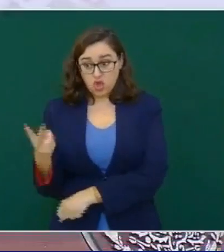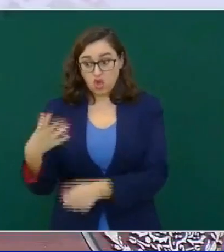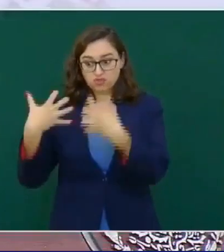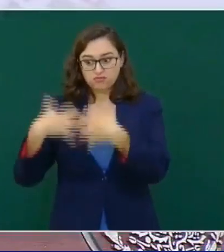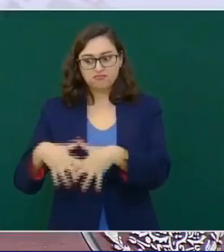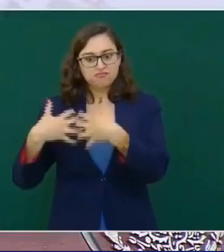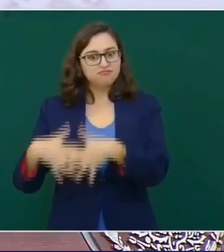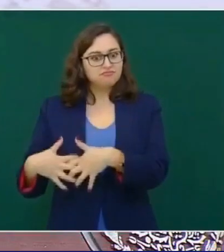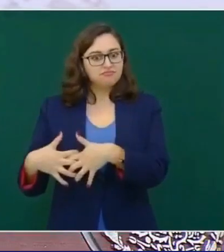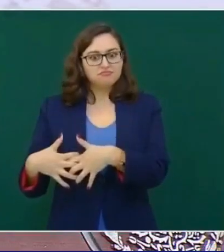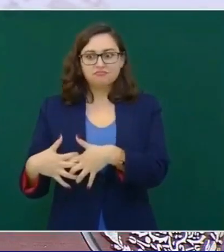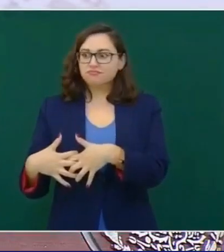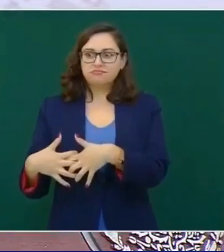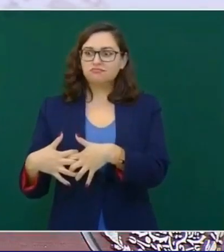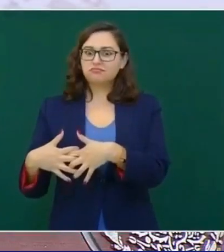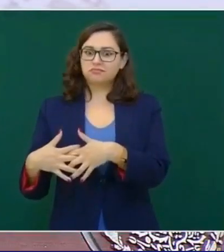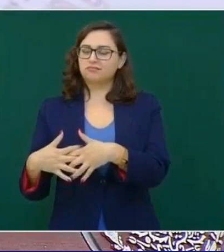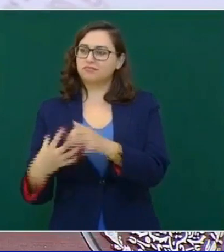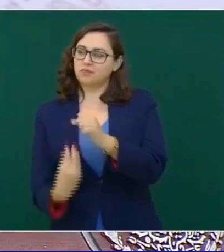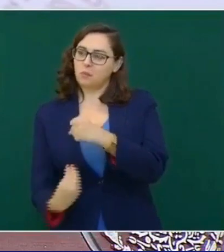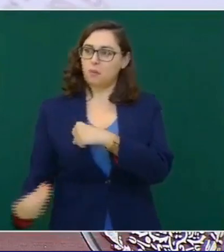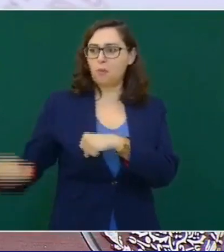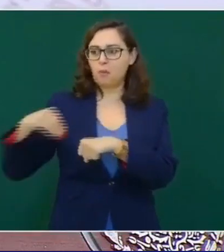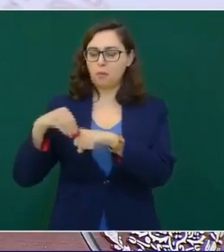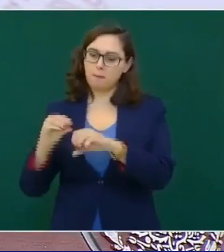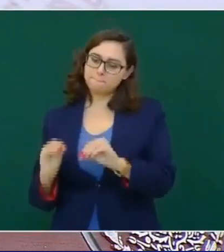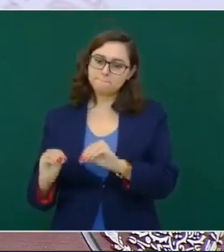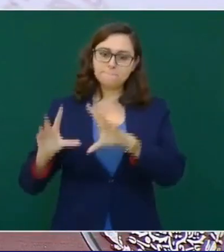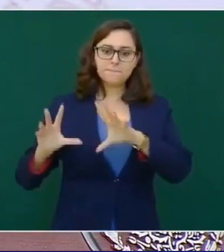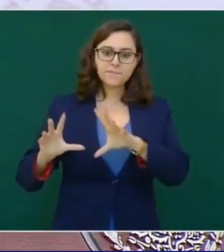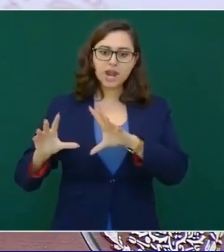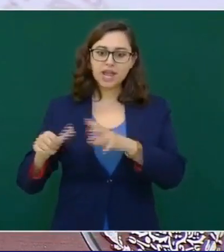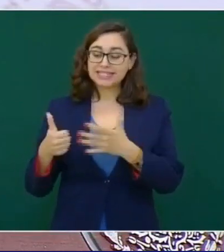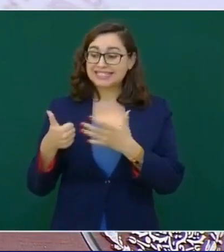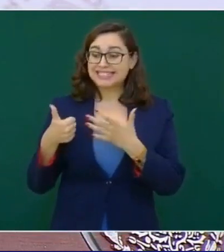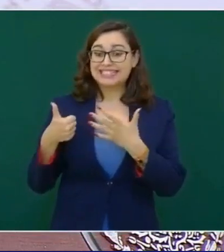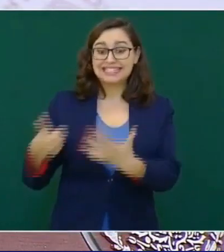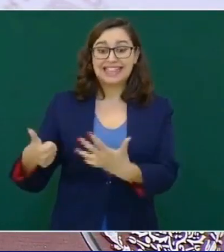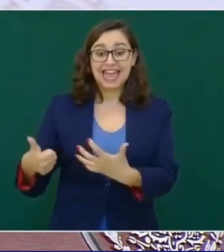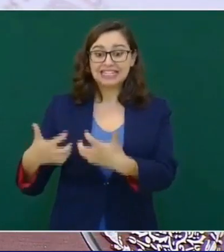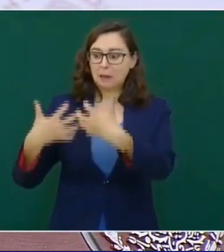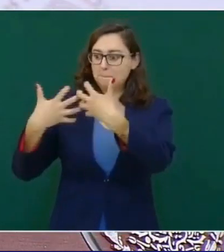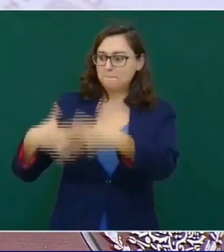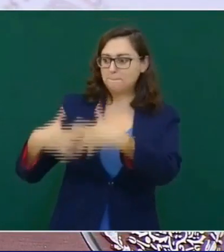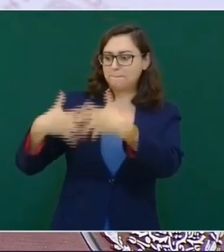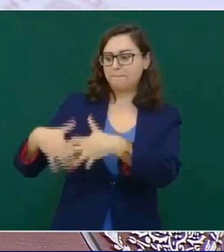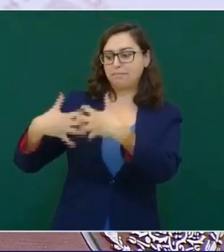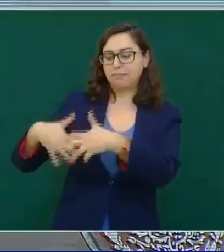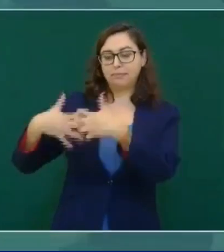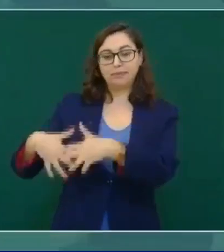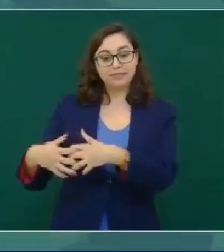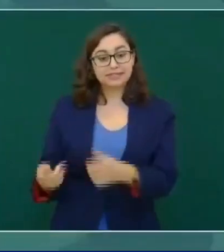en una hidroeléctrica trabajan 6 generamos